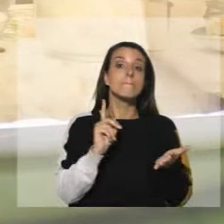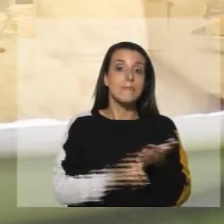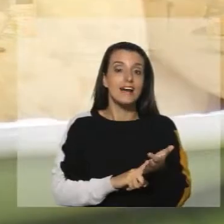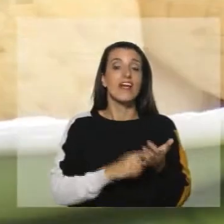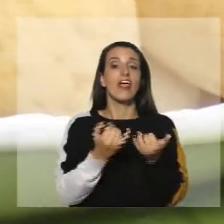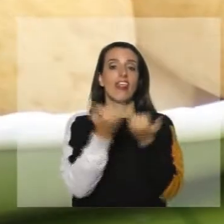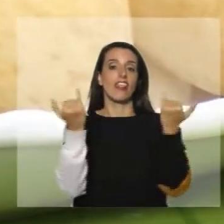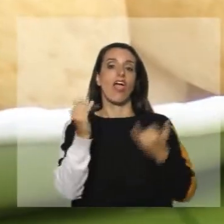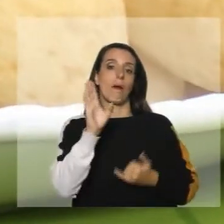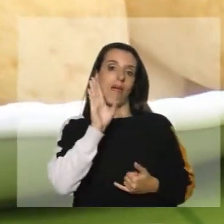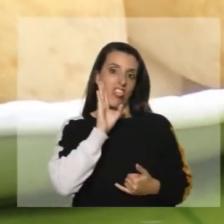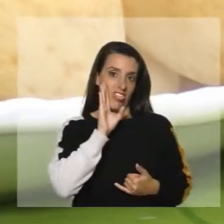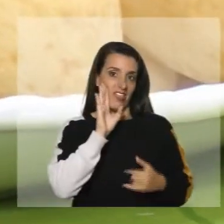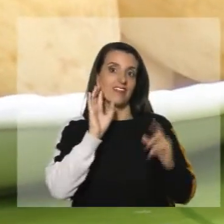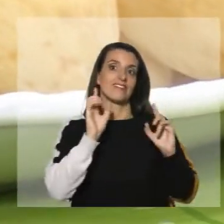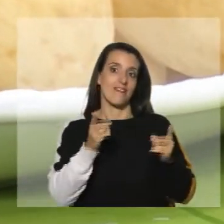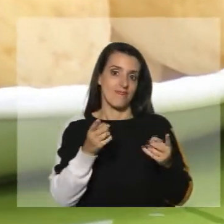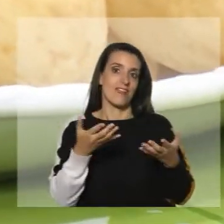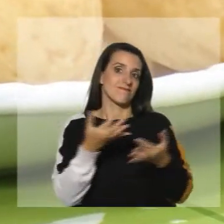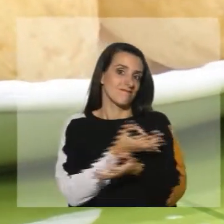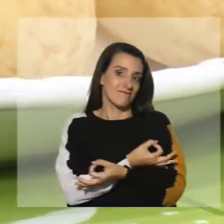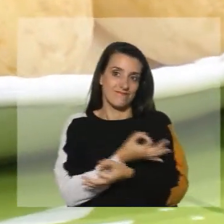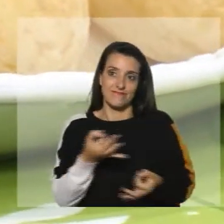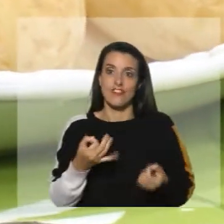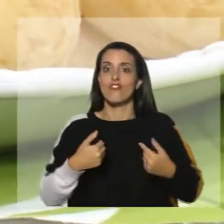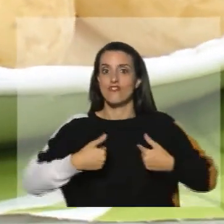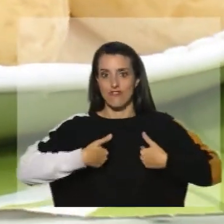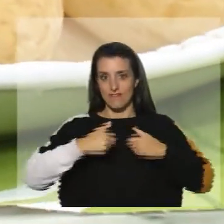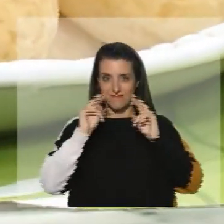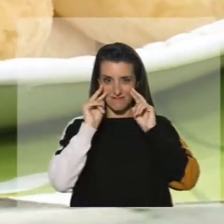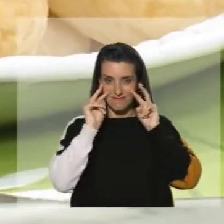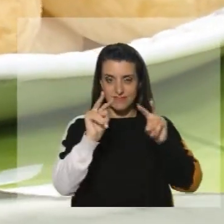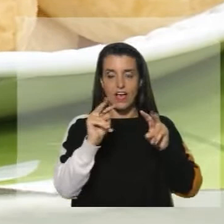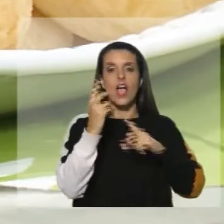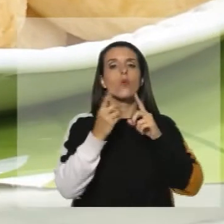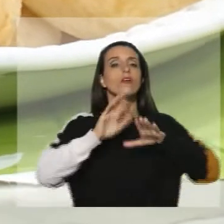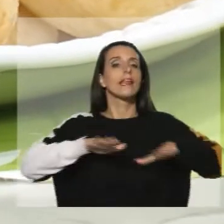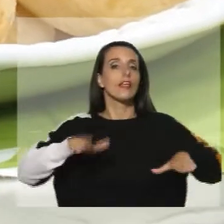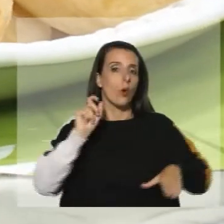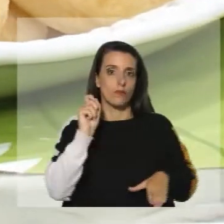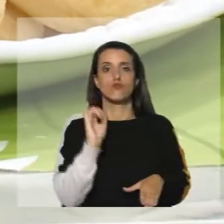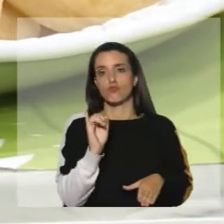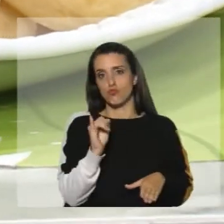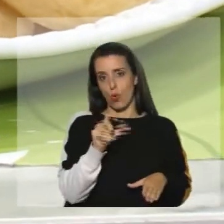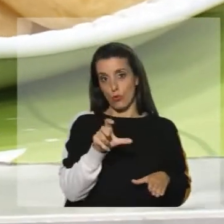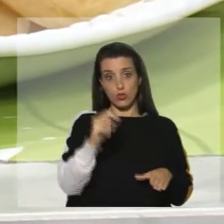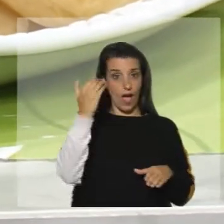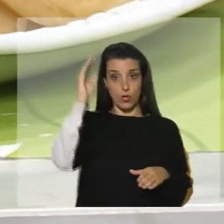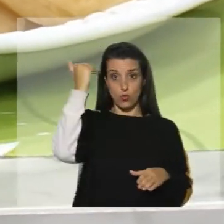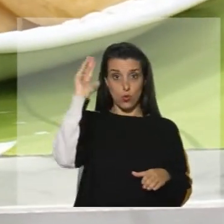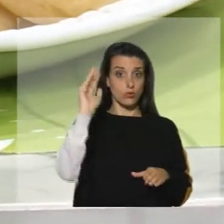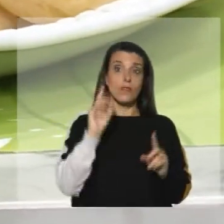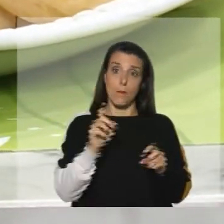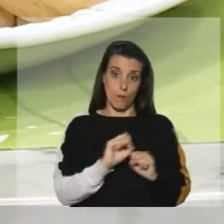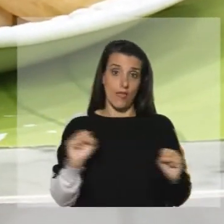En el mediodía de la madre. Exactamente. Tenés razón. Así que voy a estar muy atenta. ¿Y algo de, alguno de niño? Sí, claro. Bueno, esto es el para los adultos, cuadra igual, te